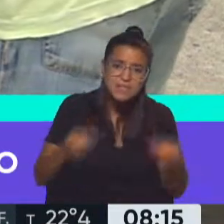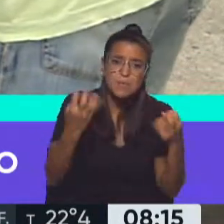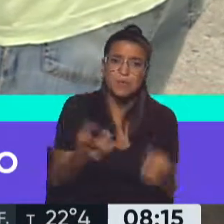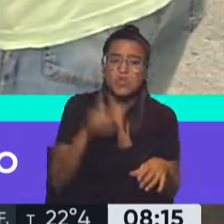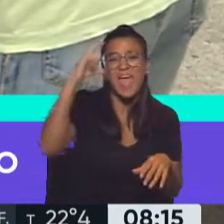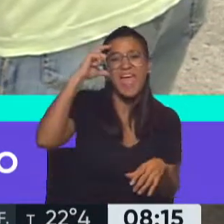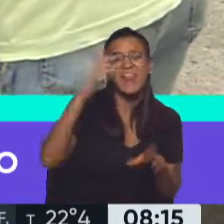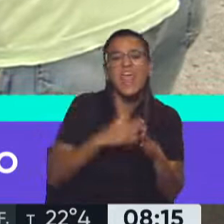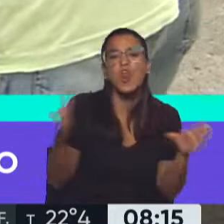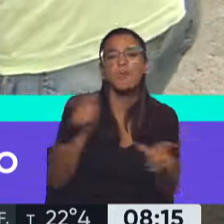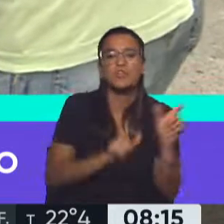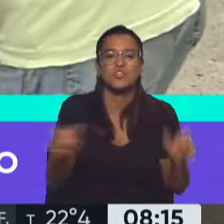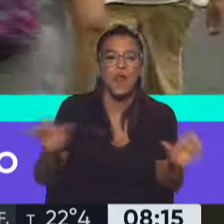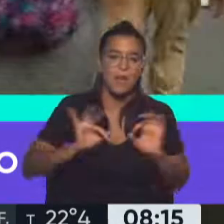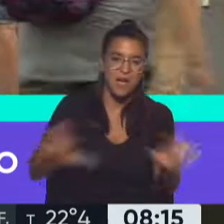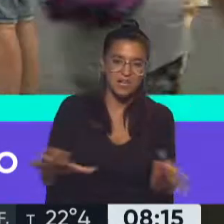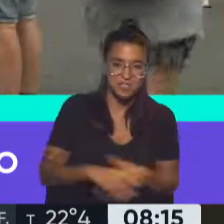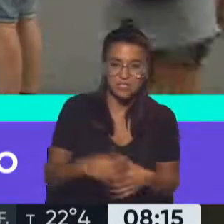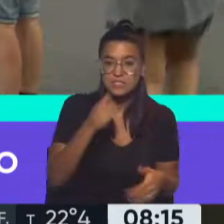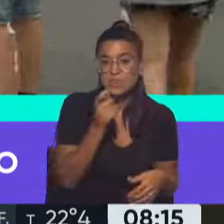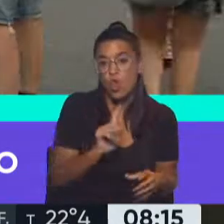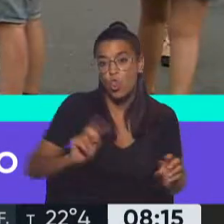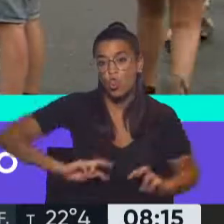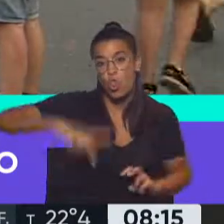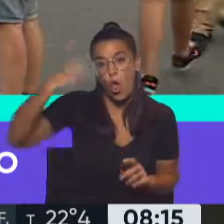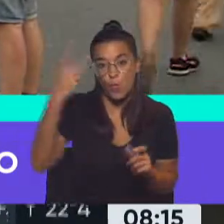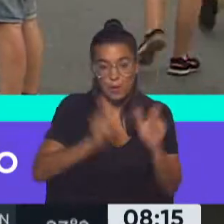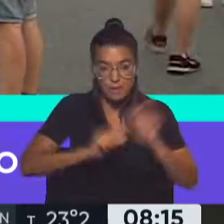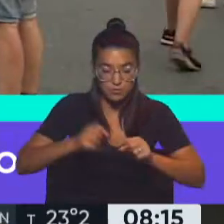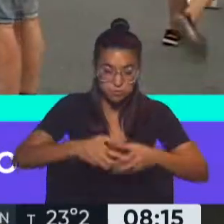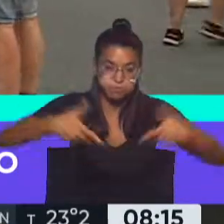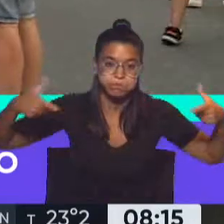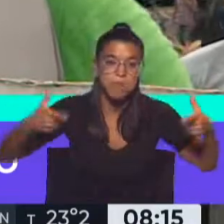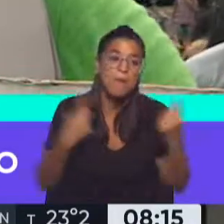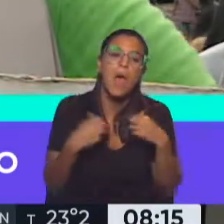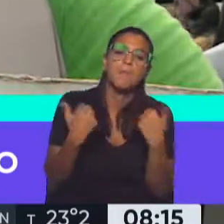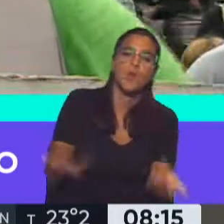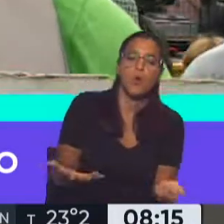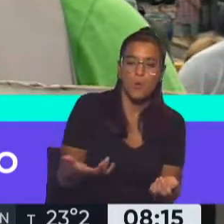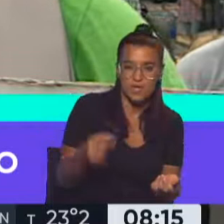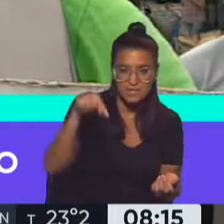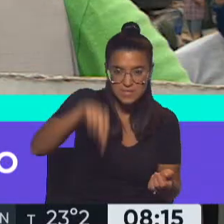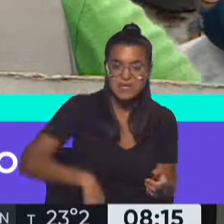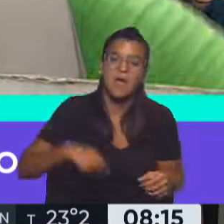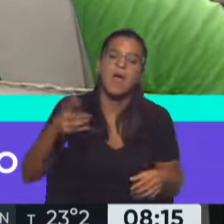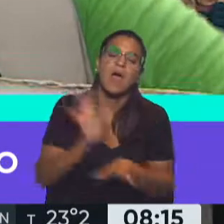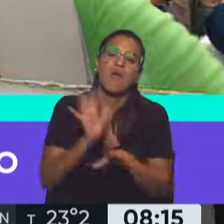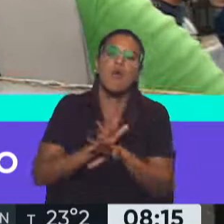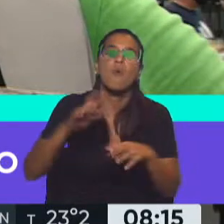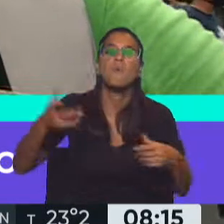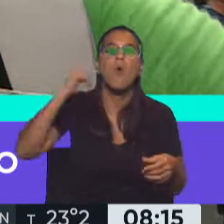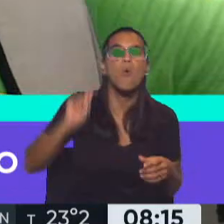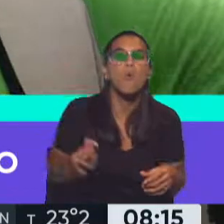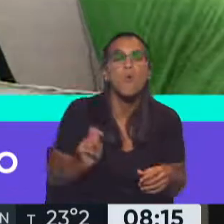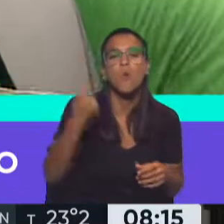en enero, hay gente de vacaciones, si no seríamos el doble de personas acá. Pero la verdad que están aprovechándose de que haya feria judicial, de que no hay nadie